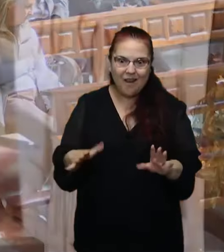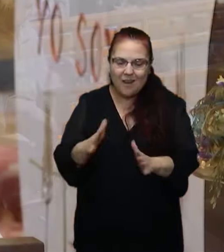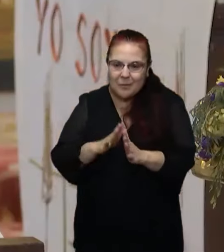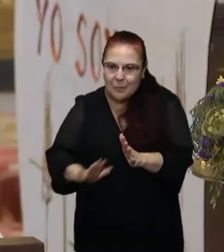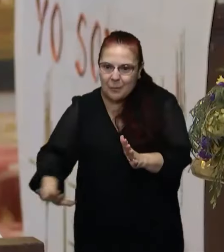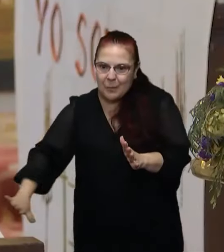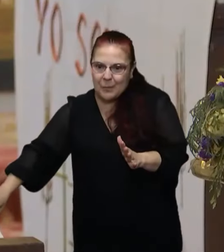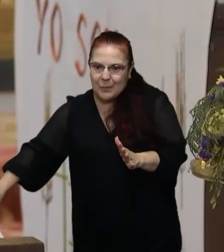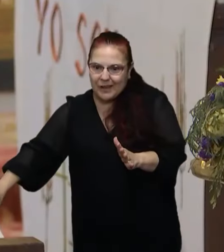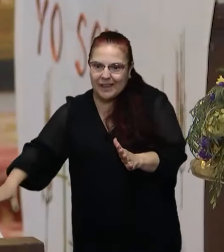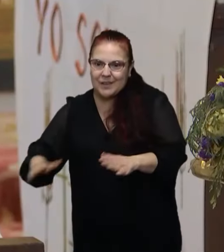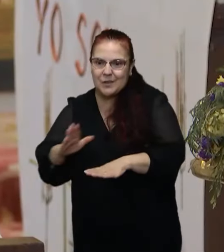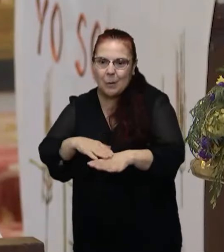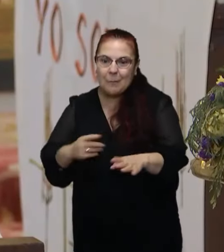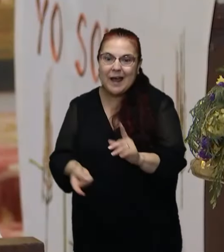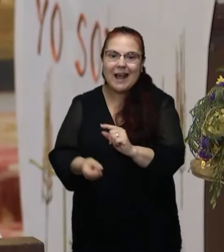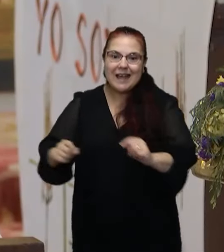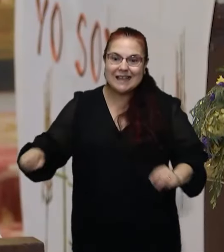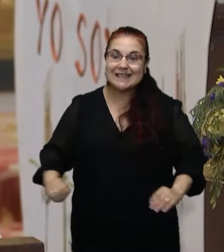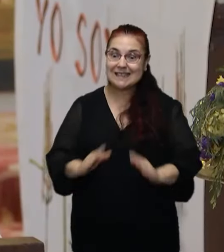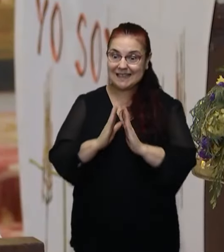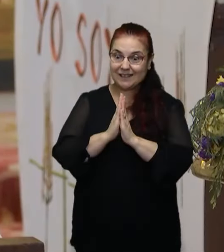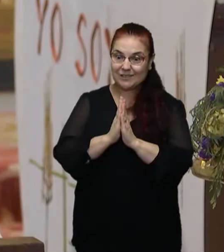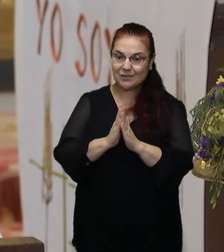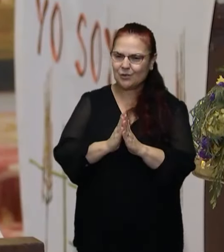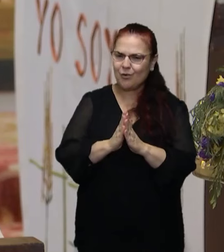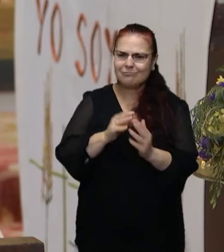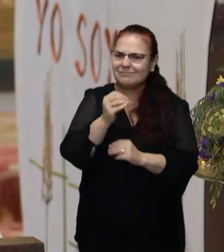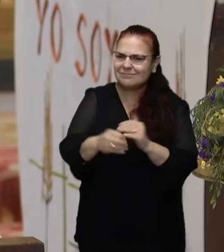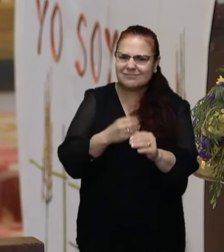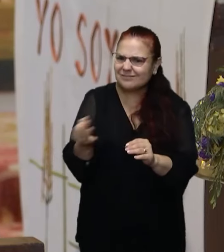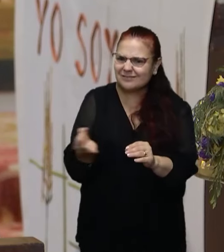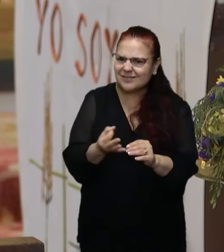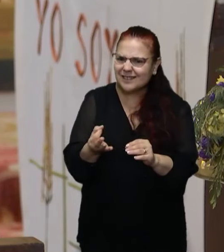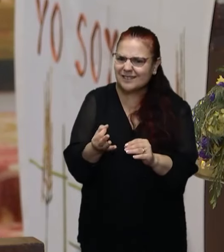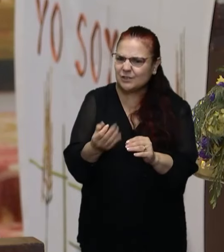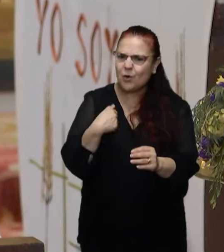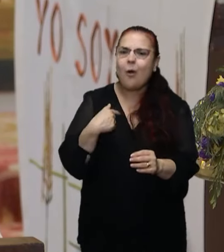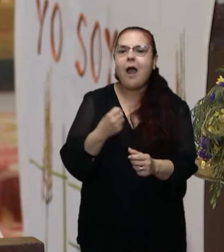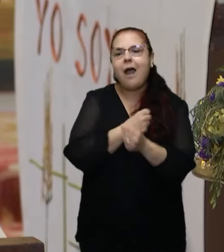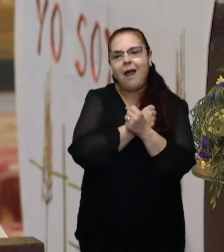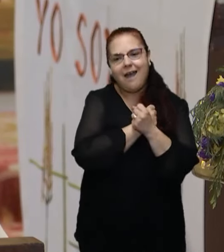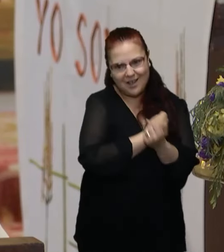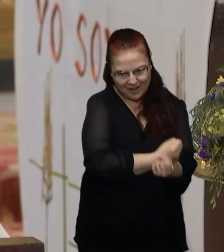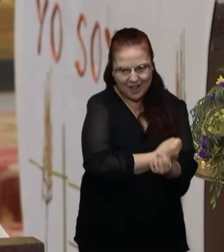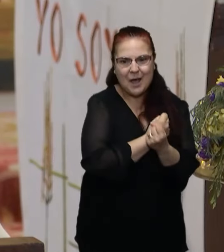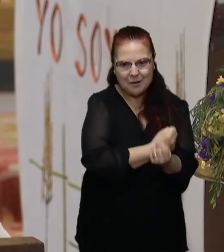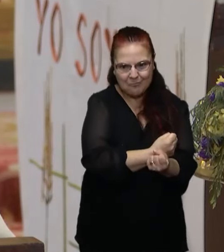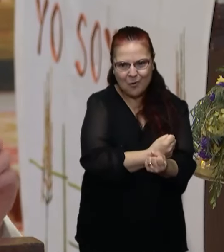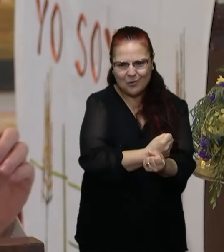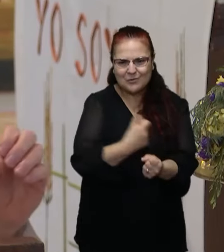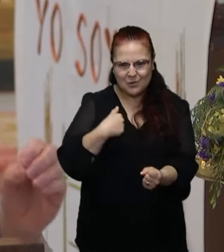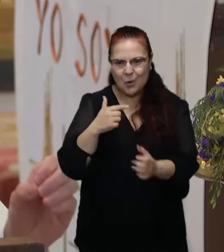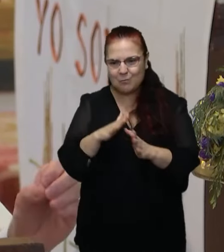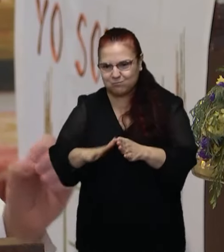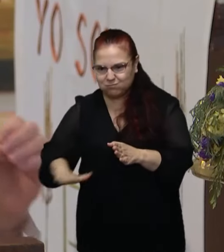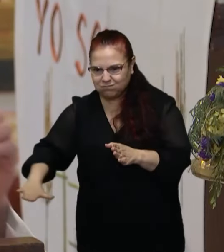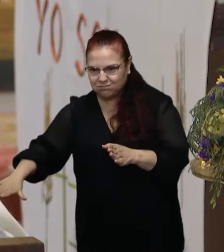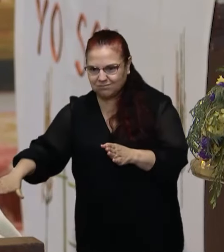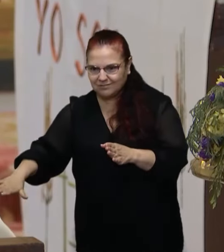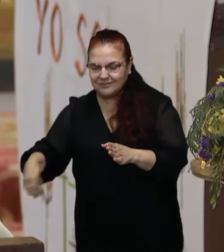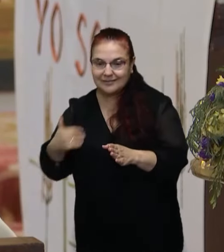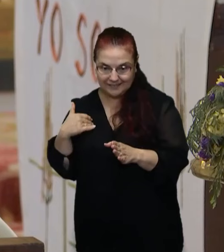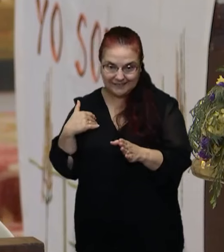incluso grandes santos, deben amar su pequeñez. Estamos hablando de una